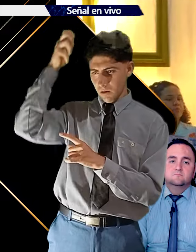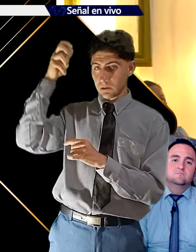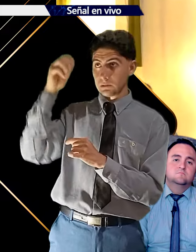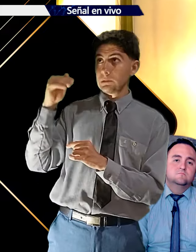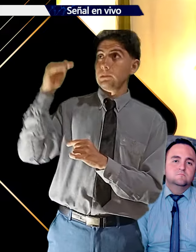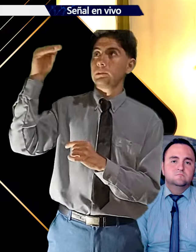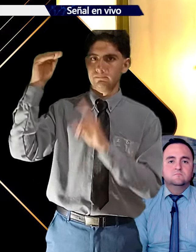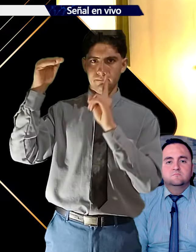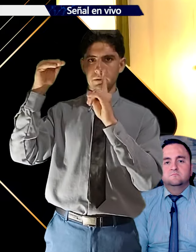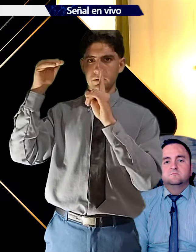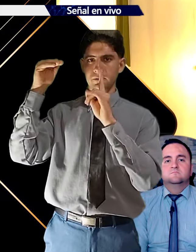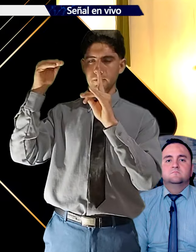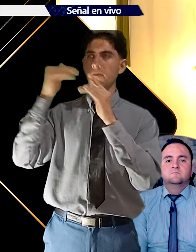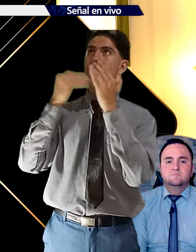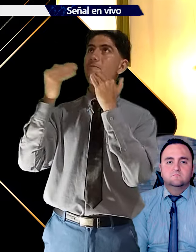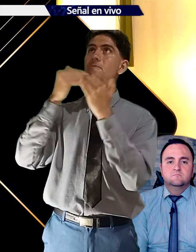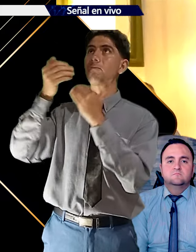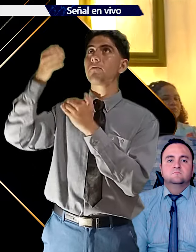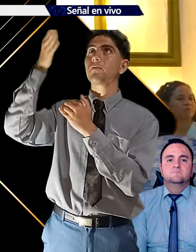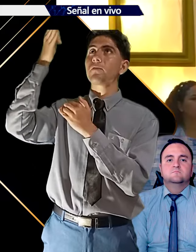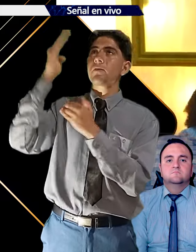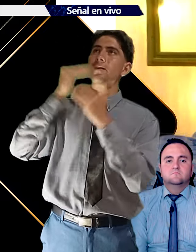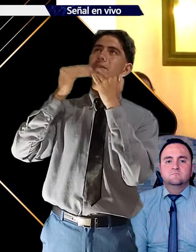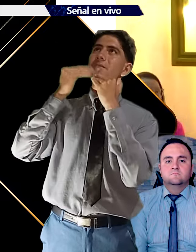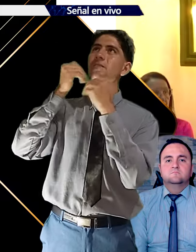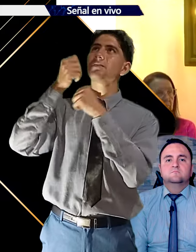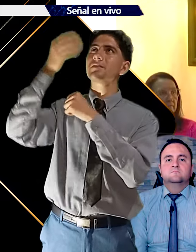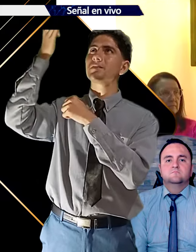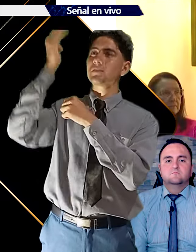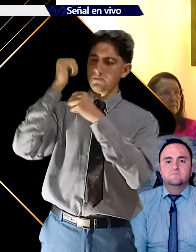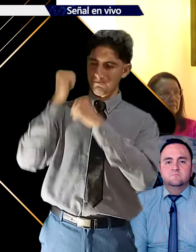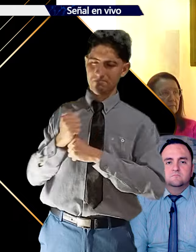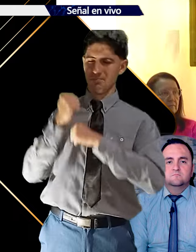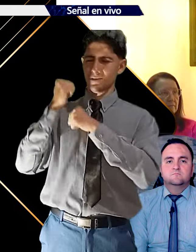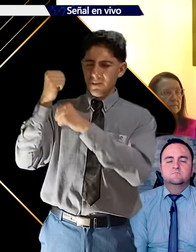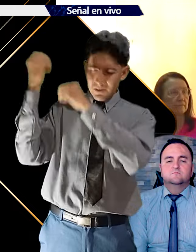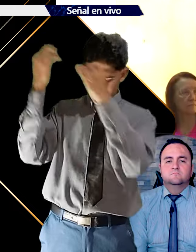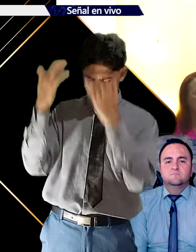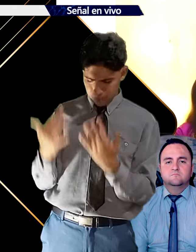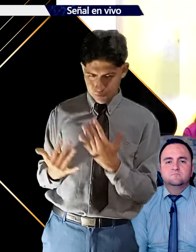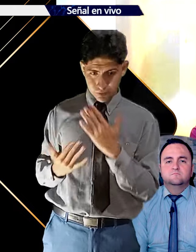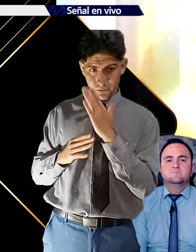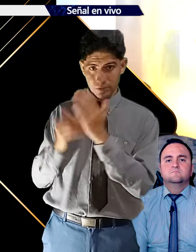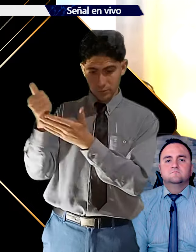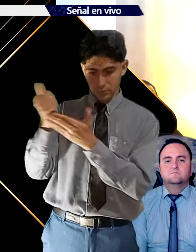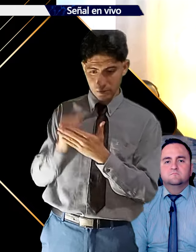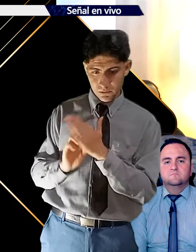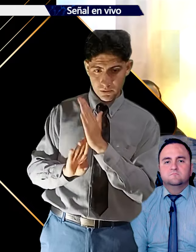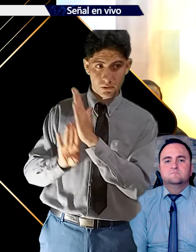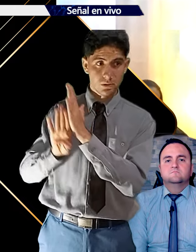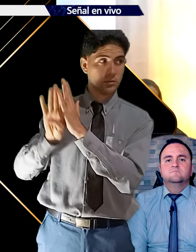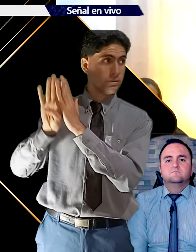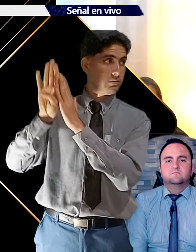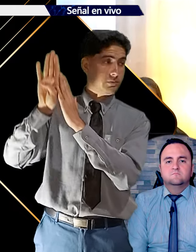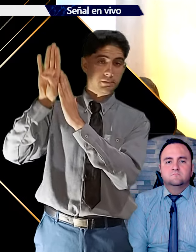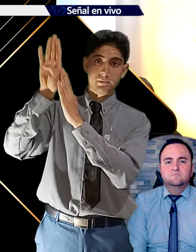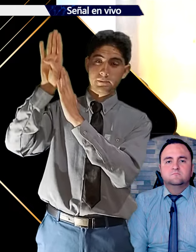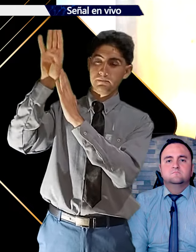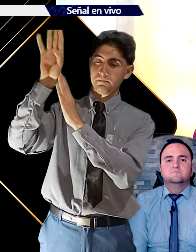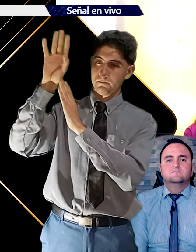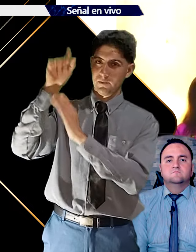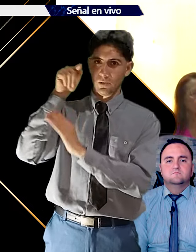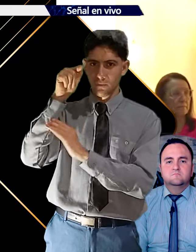levantar como se levantó el tercer león. Sí, ma, tú ya llegaste a tu nivel, pero yo sigo creciendo, porque vamos de gloria en gloria, de poder en poder,